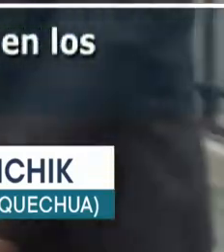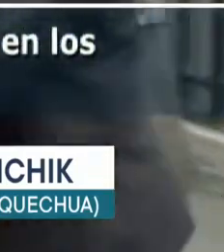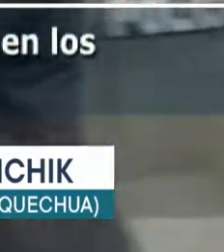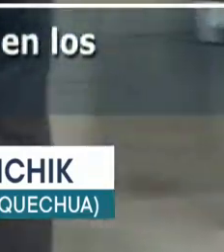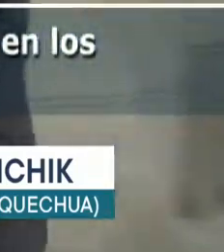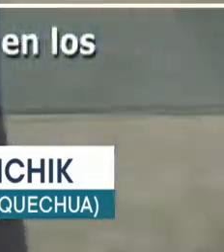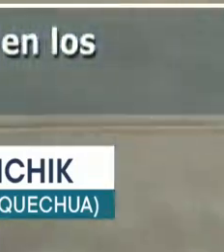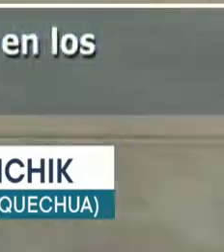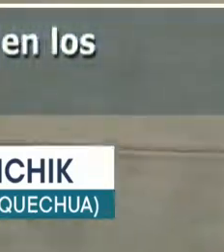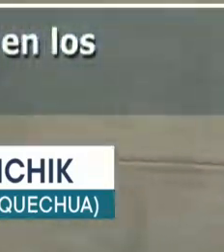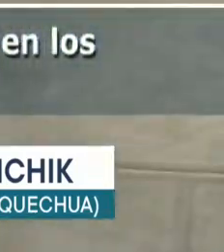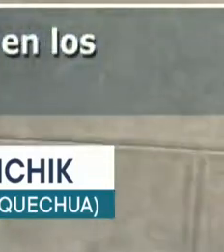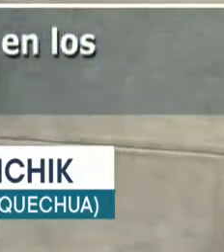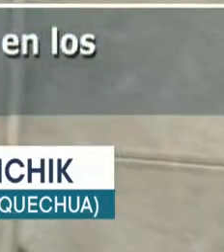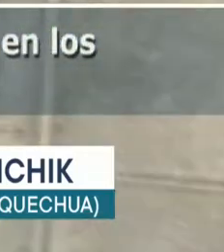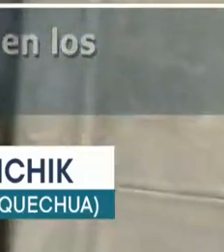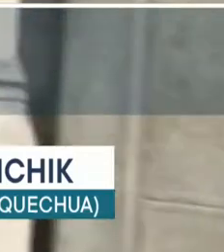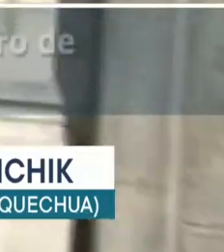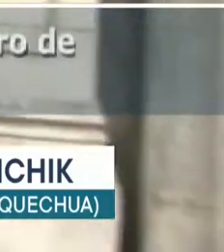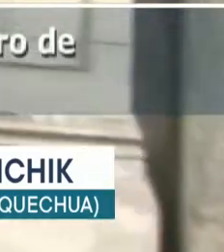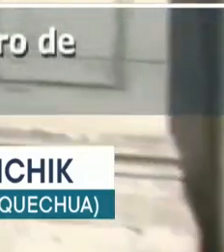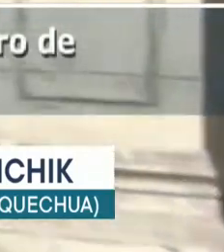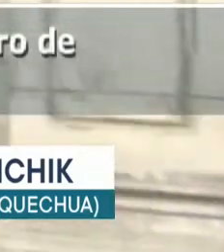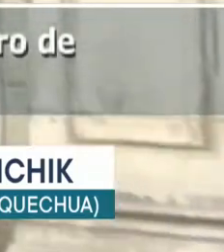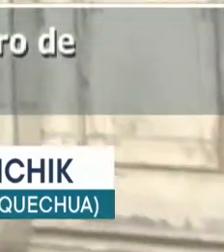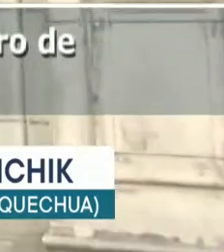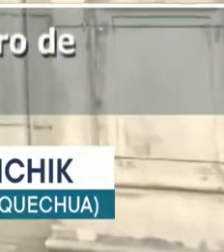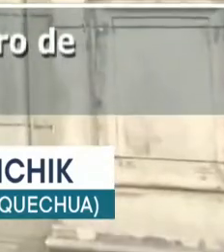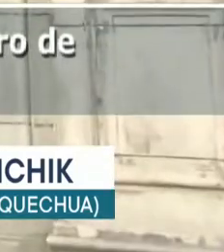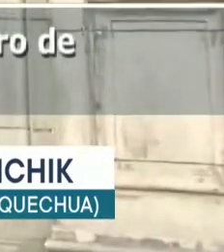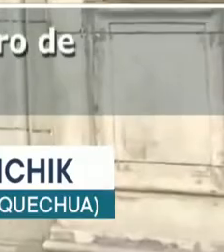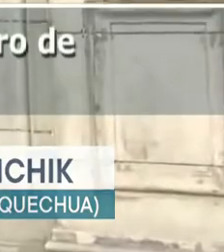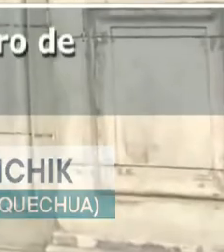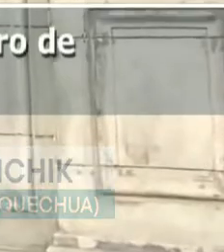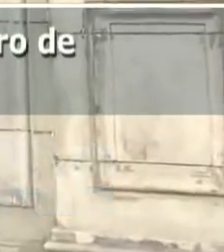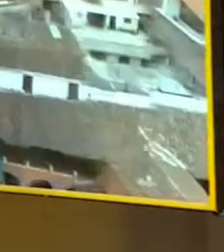Kim Sancamachejuna, Junio Nacuspanco, Orimanacungo.